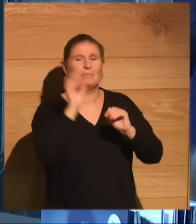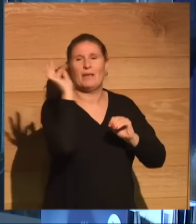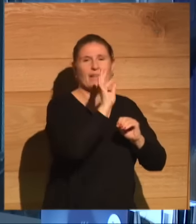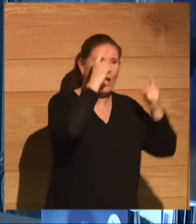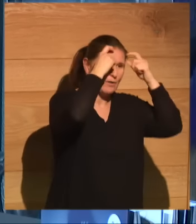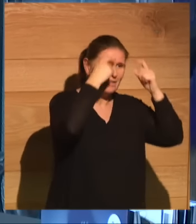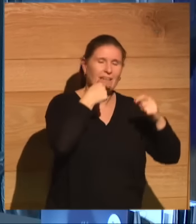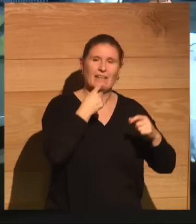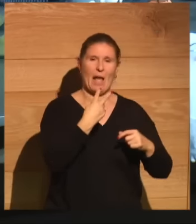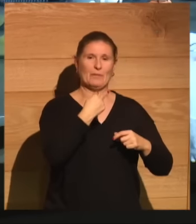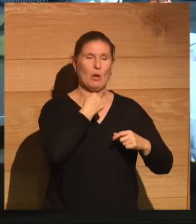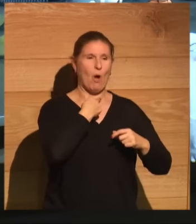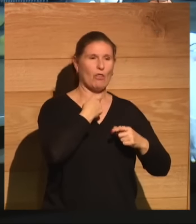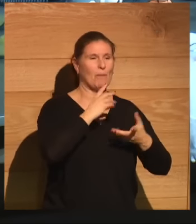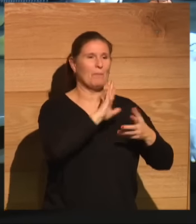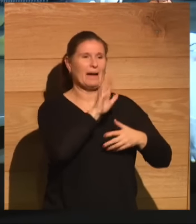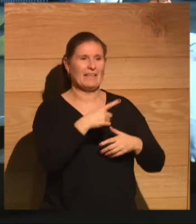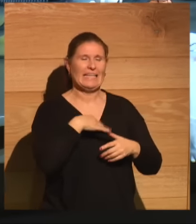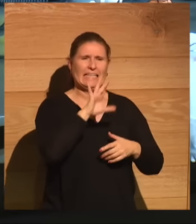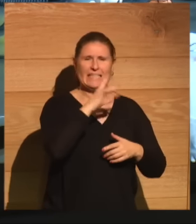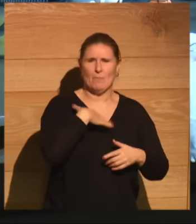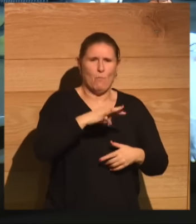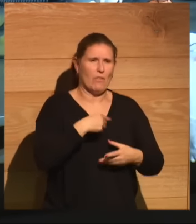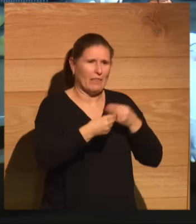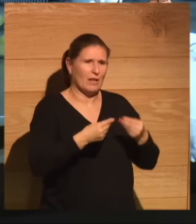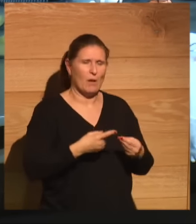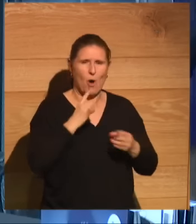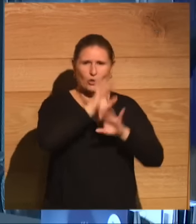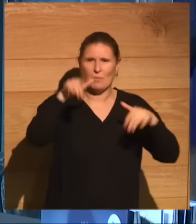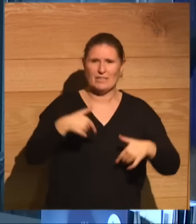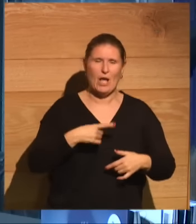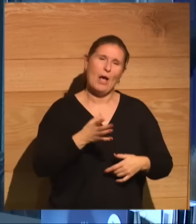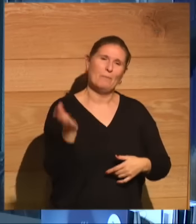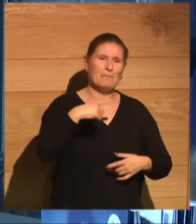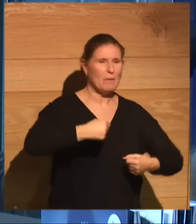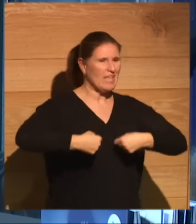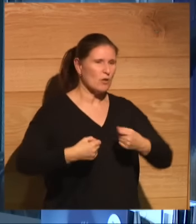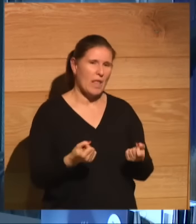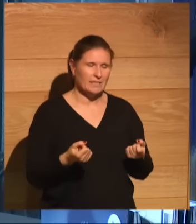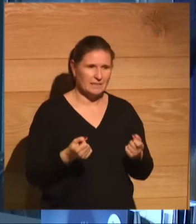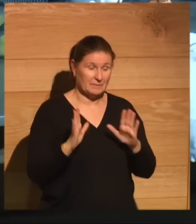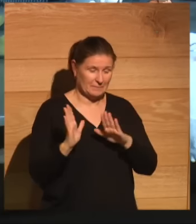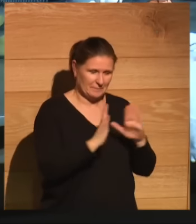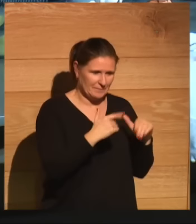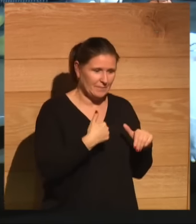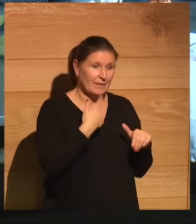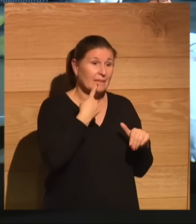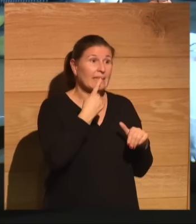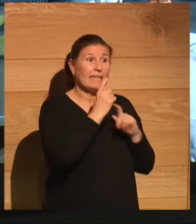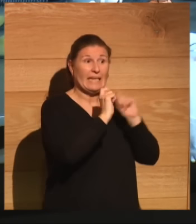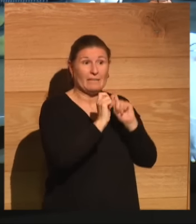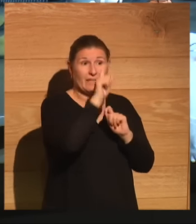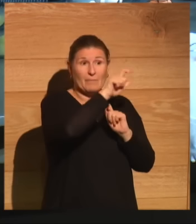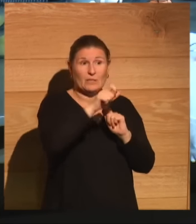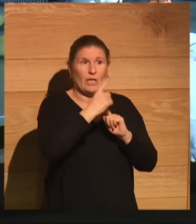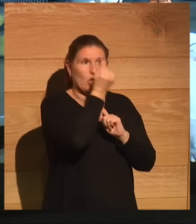¿Has puesto voz de animador de Disney? Bueno, sí, puedo hacerlo, por supuesto. Pues vamos allá, Hércules. En el que va entrevistando a animadores.